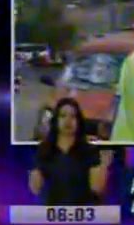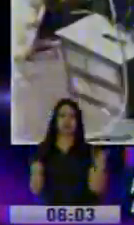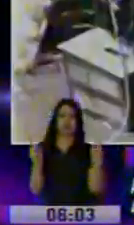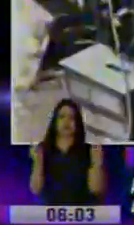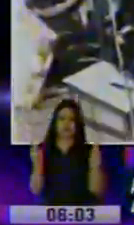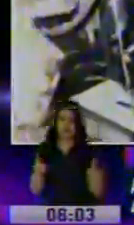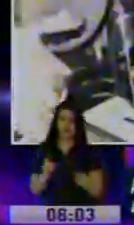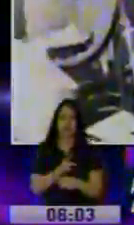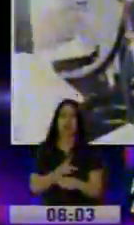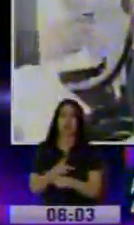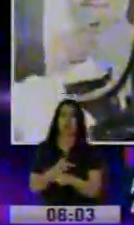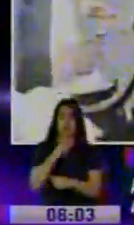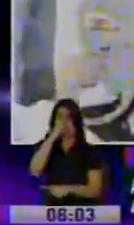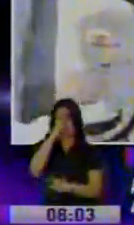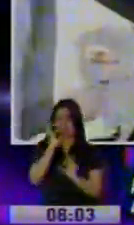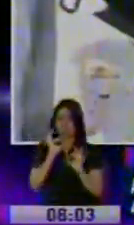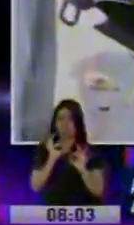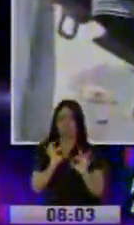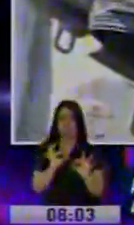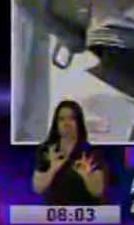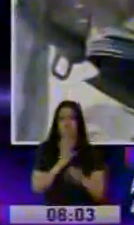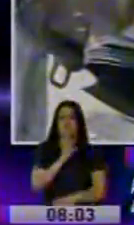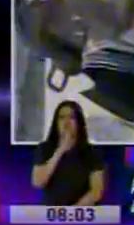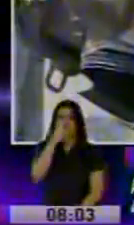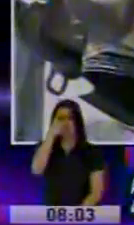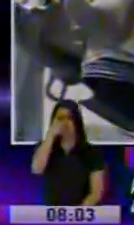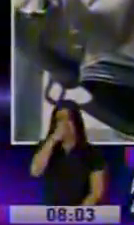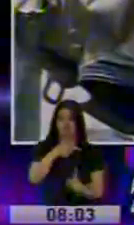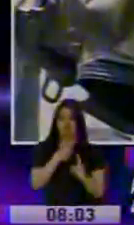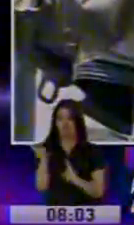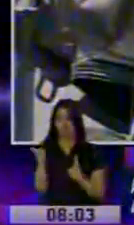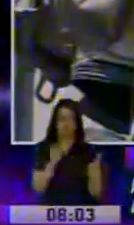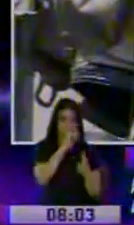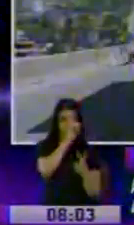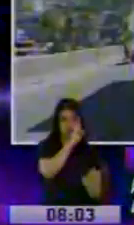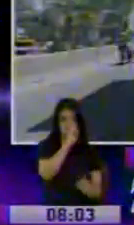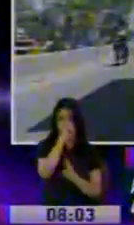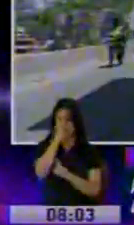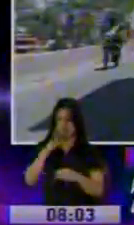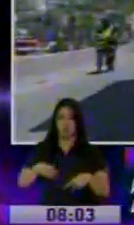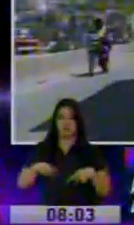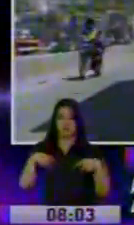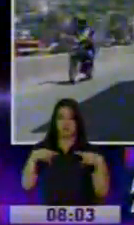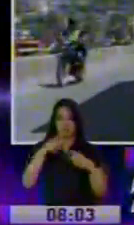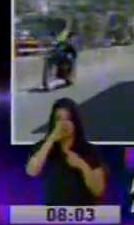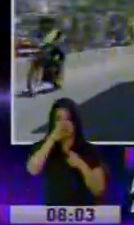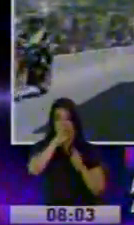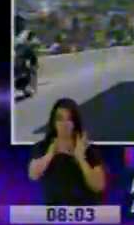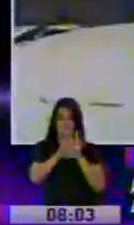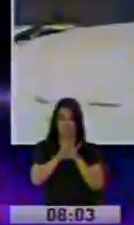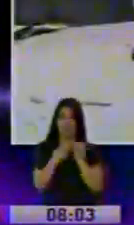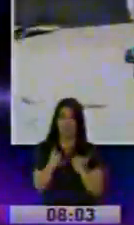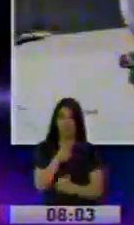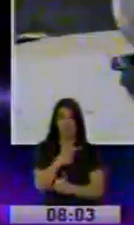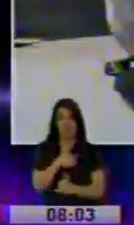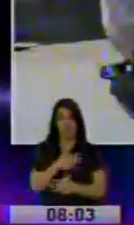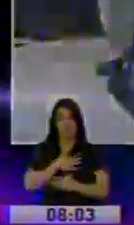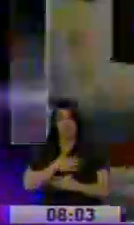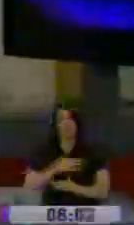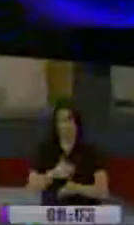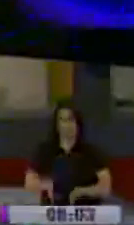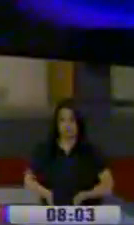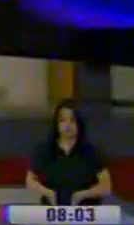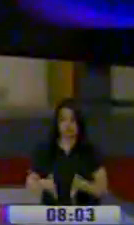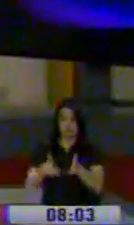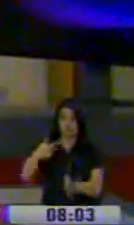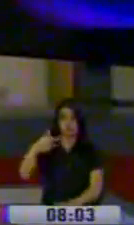con los cinco sentidos, pensando siempre en el de al lado y respetando la normativa. Hoy estamos lamentando esto y en la autopista Los Chillos ya